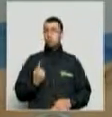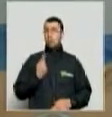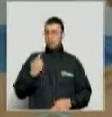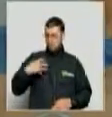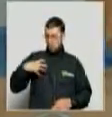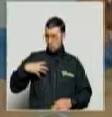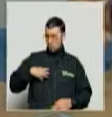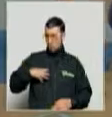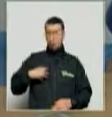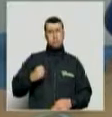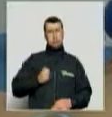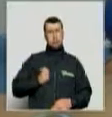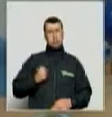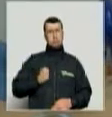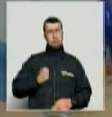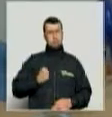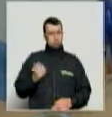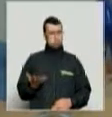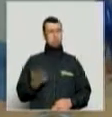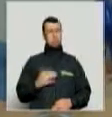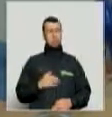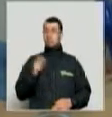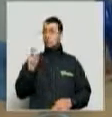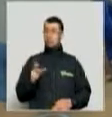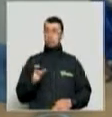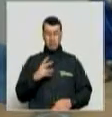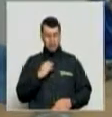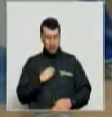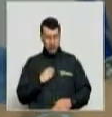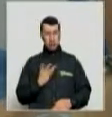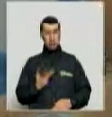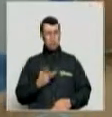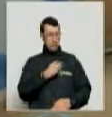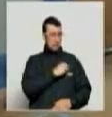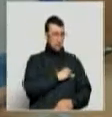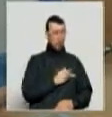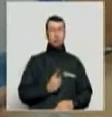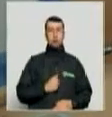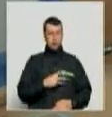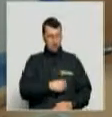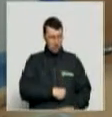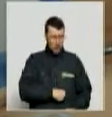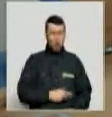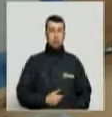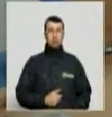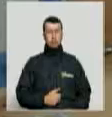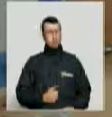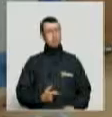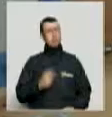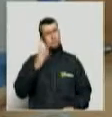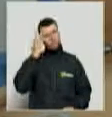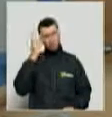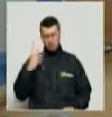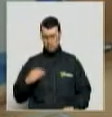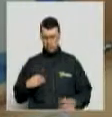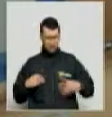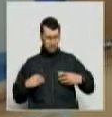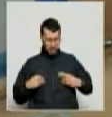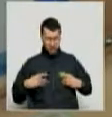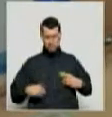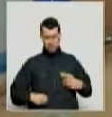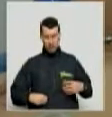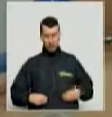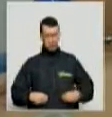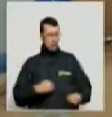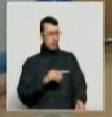corazón, la gente dice, pero es que la enfermera está poniendo en el lado, por ejemplo, ese que acaban de colocar, al otro lado del corazón, en las